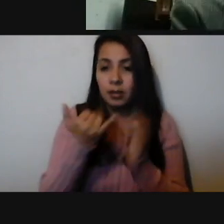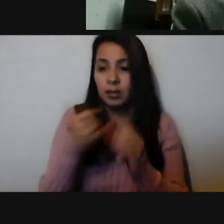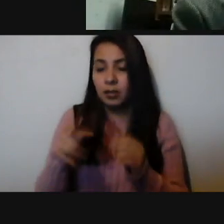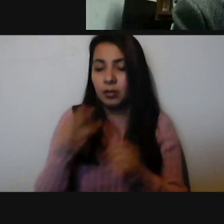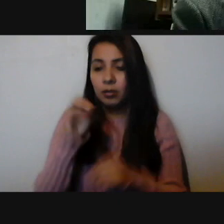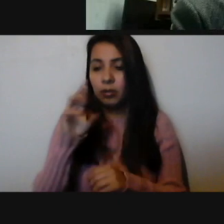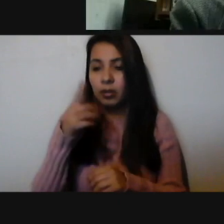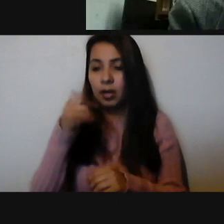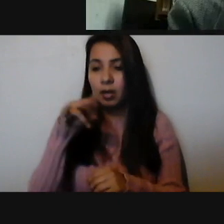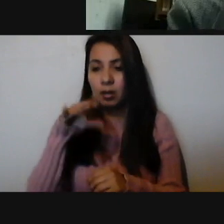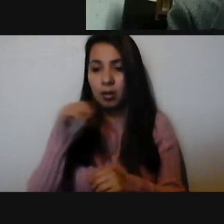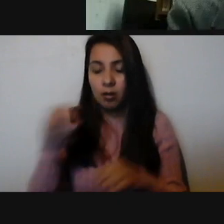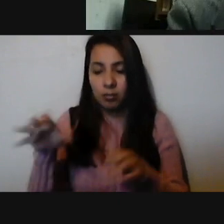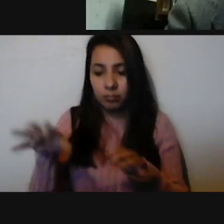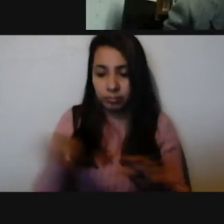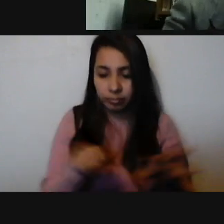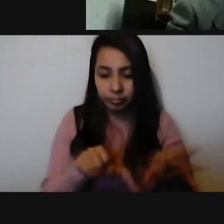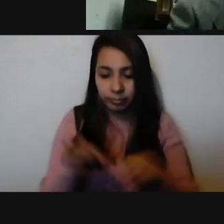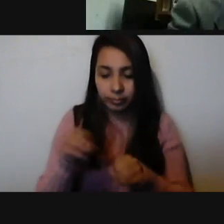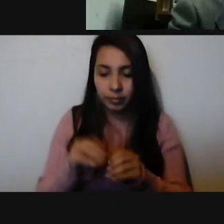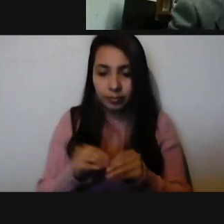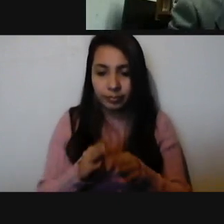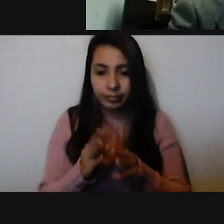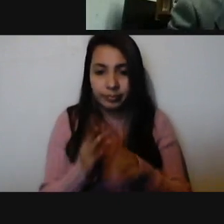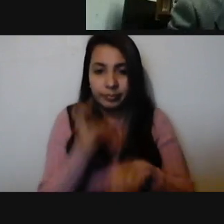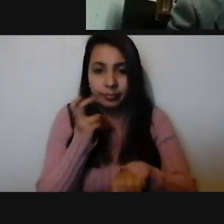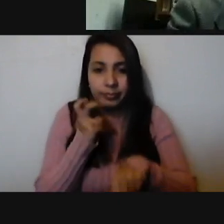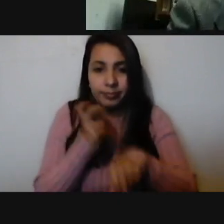orgánicos con sales metálicas, para hacer